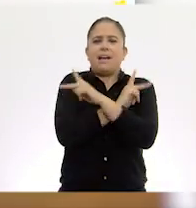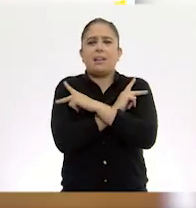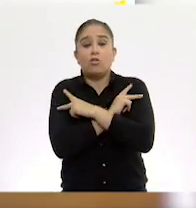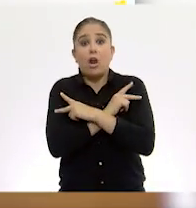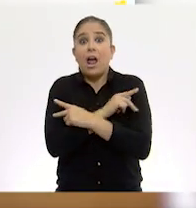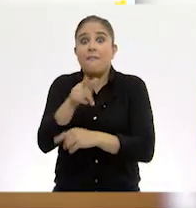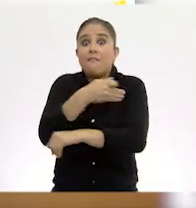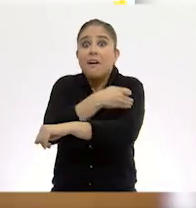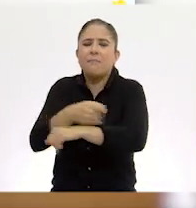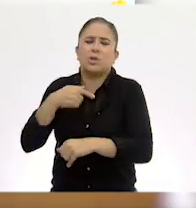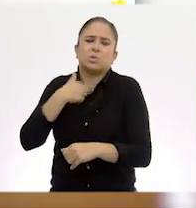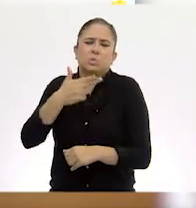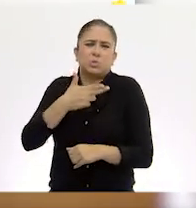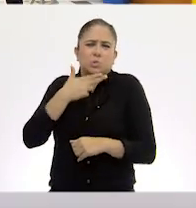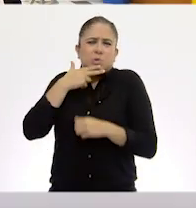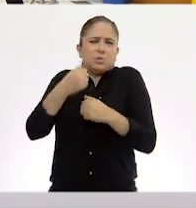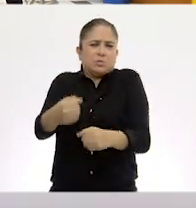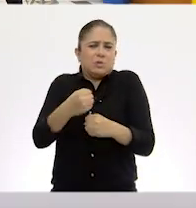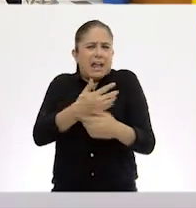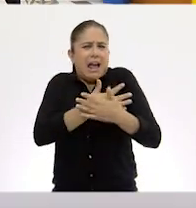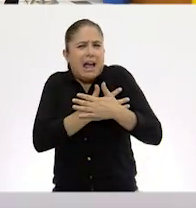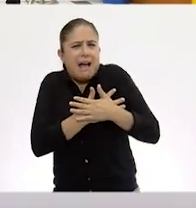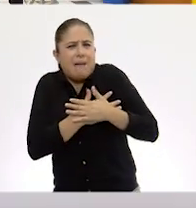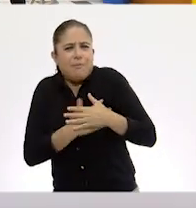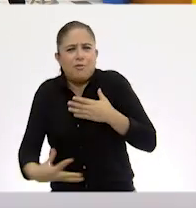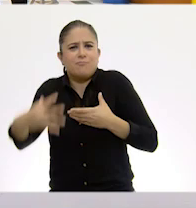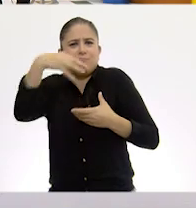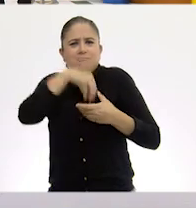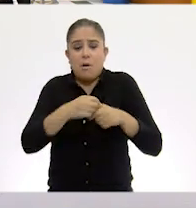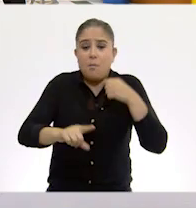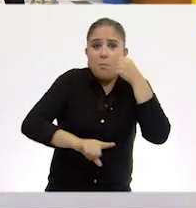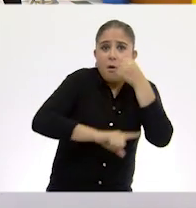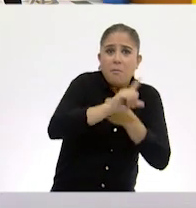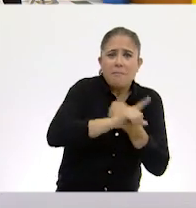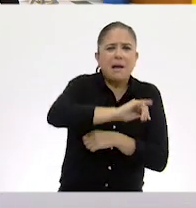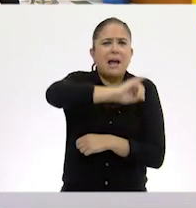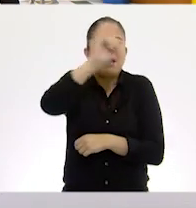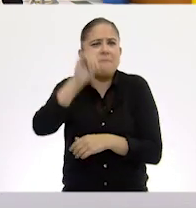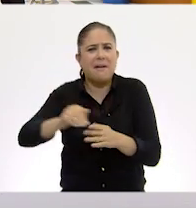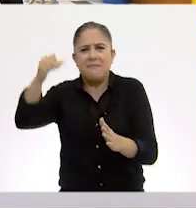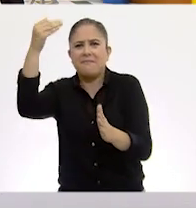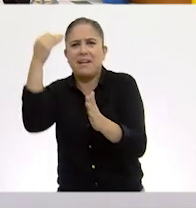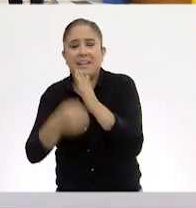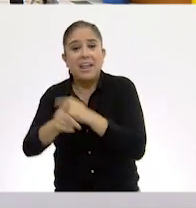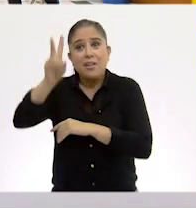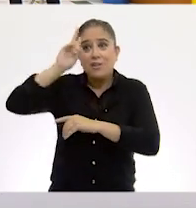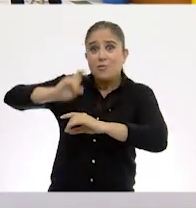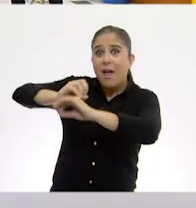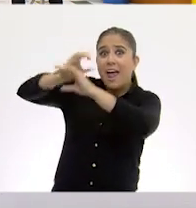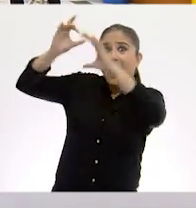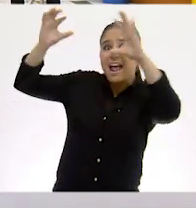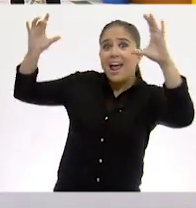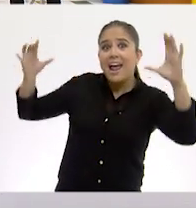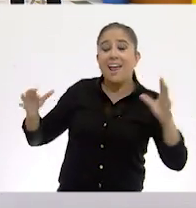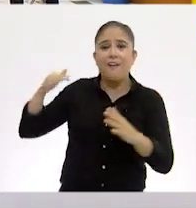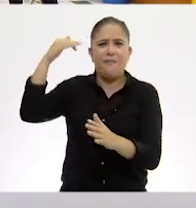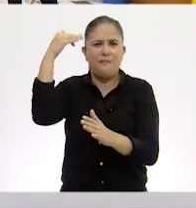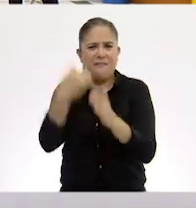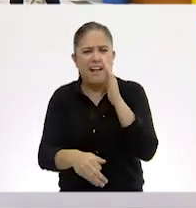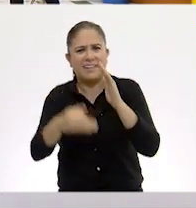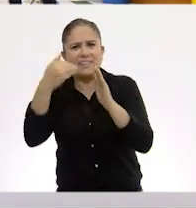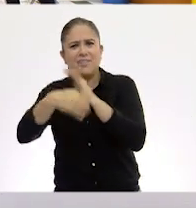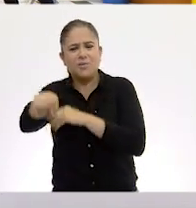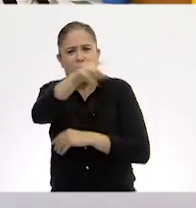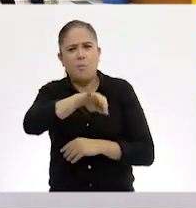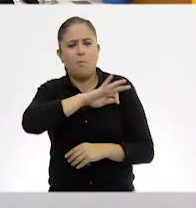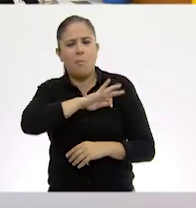amor incondicional. Si hay problemas en la vida, nunca me van a faltar. Ve a buscar tus sueños, solo nunca va a llegar. Que si ahora estás abajo, tú